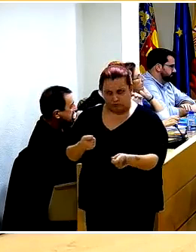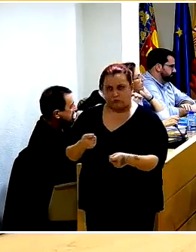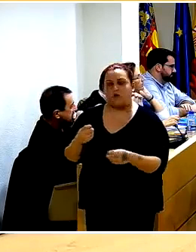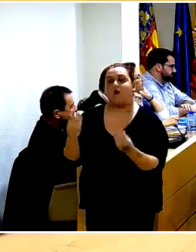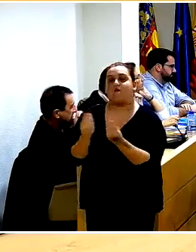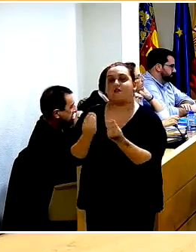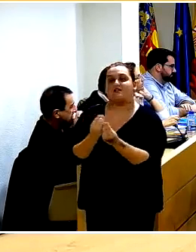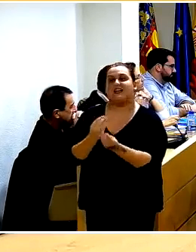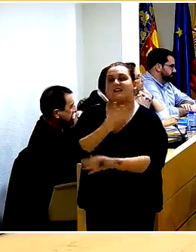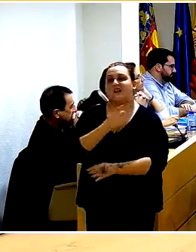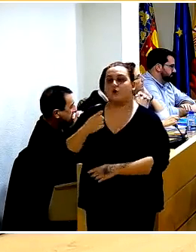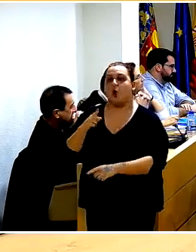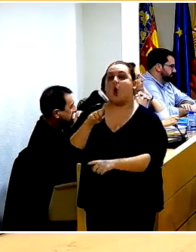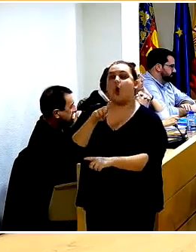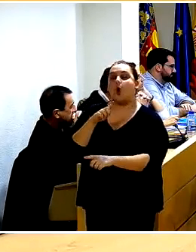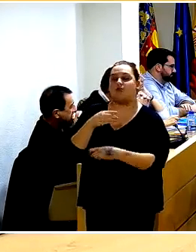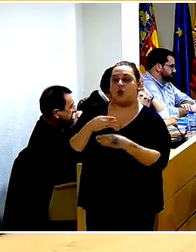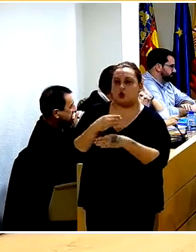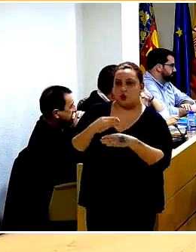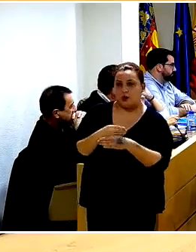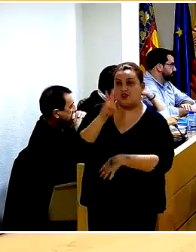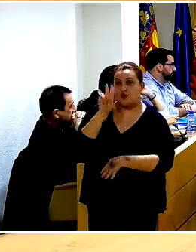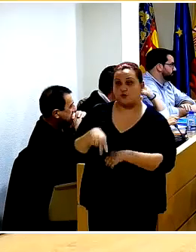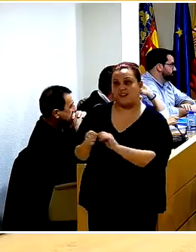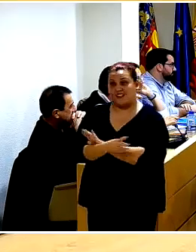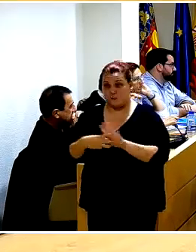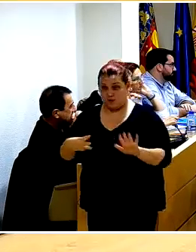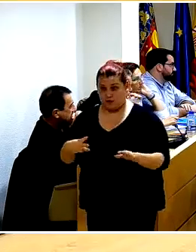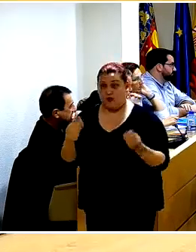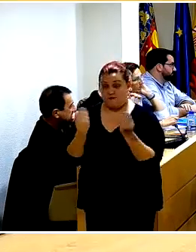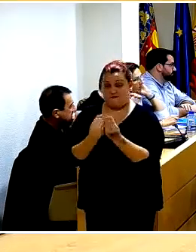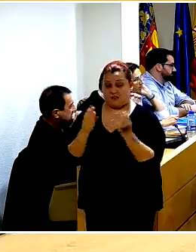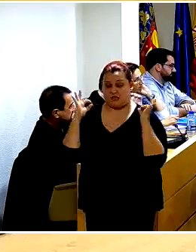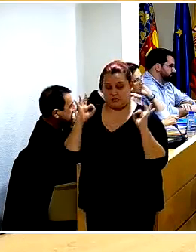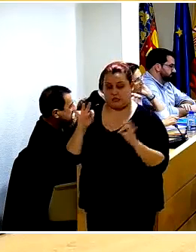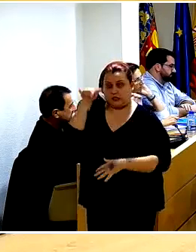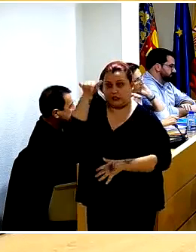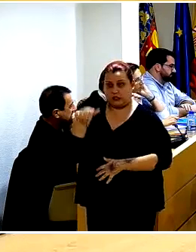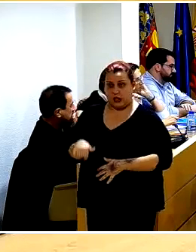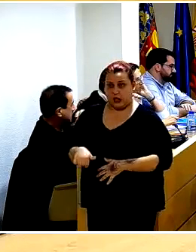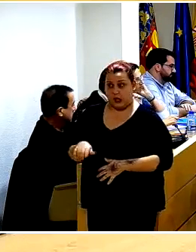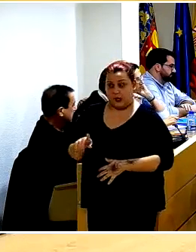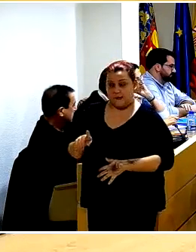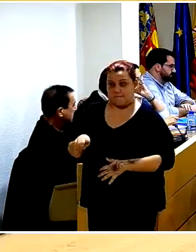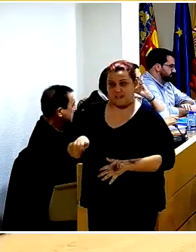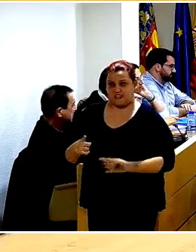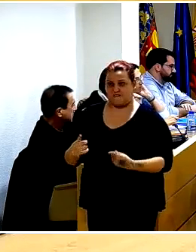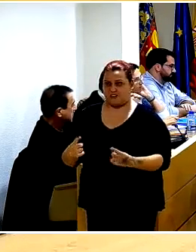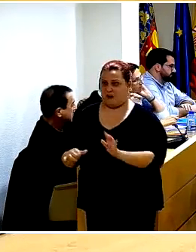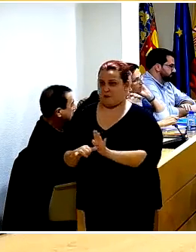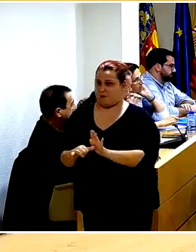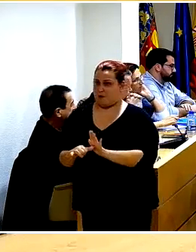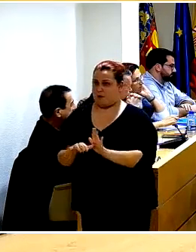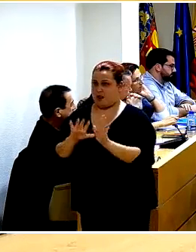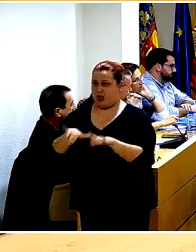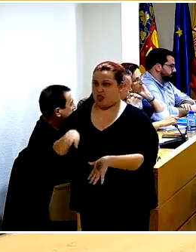año 2019. Y en fecha 31 de octubre de 2019, a pocos meses de acabar el año, no sé si a final de año se